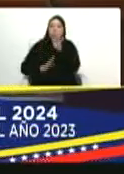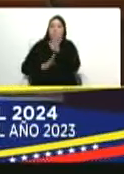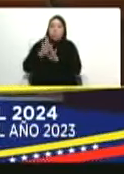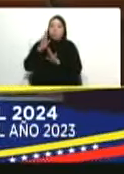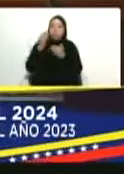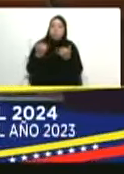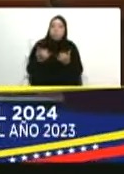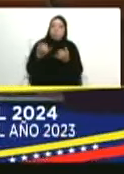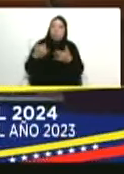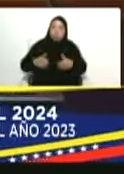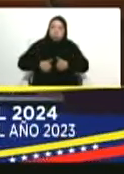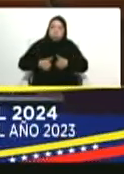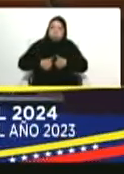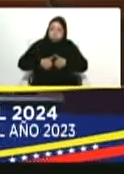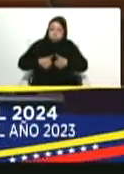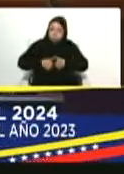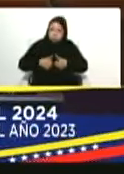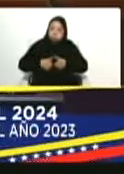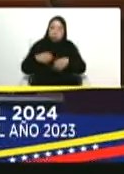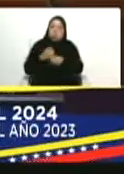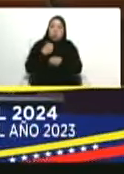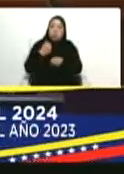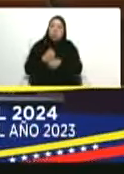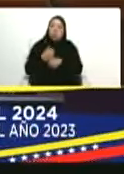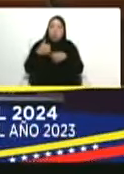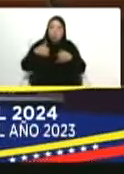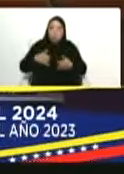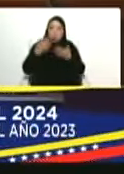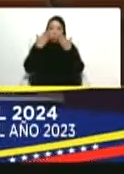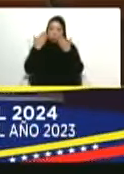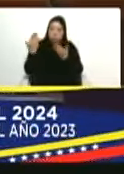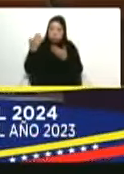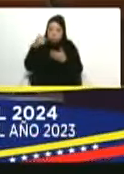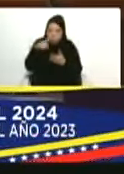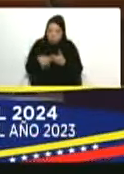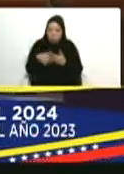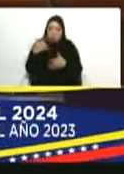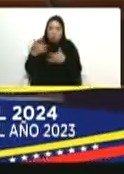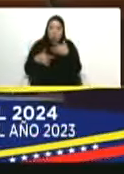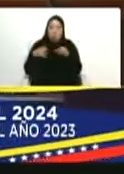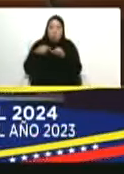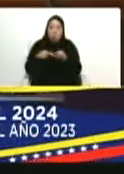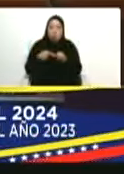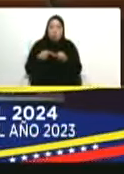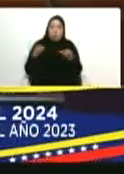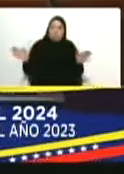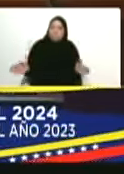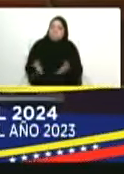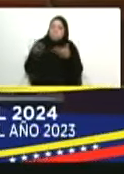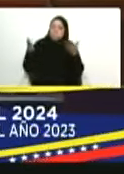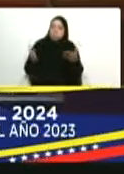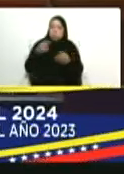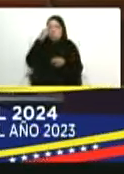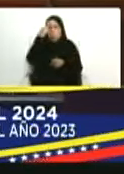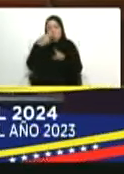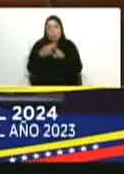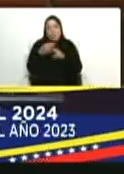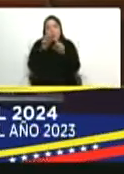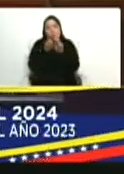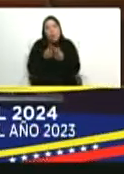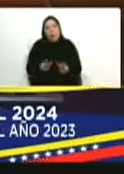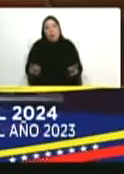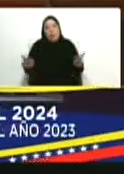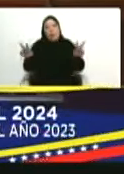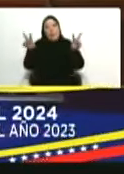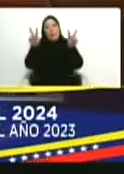adelantando con su esfuerzo y dedicación esto que hoy seguimos enalteciendo, el valor superior de nuestra